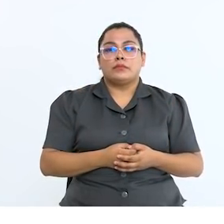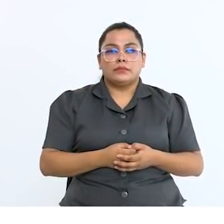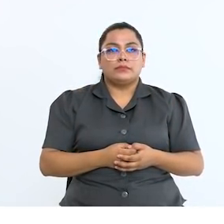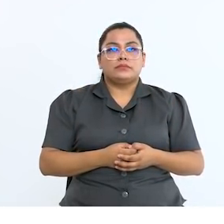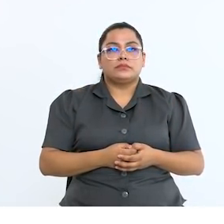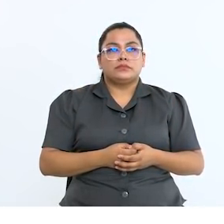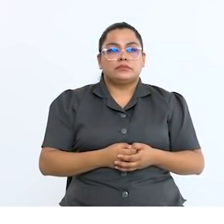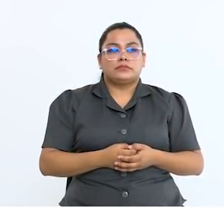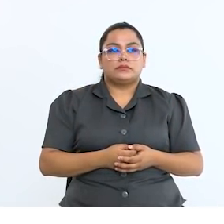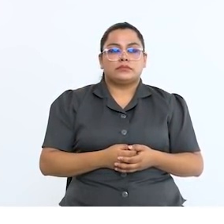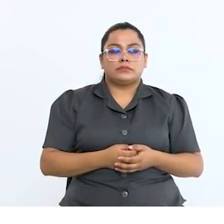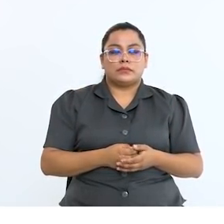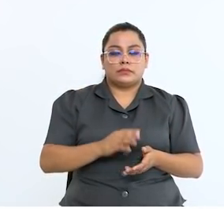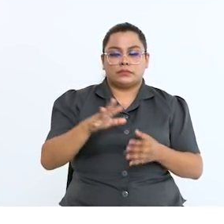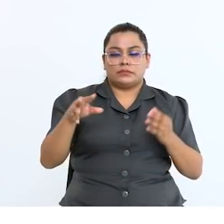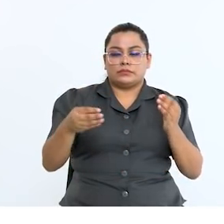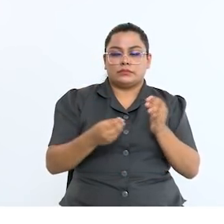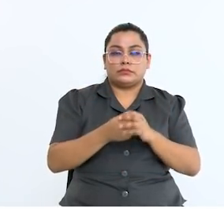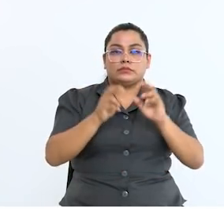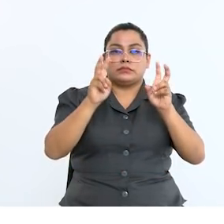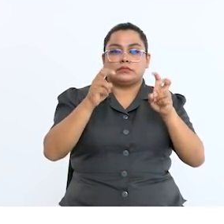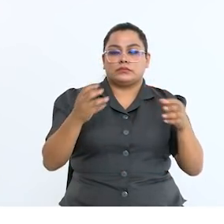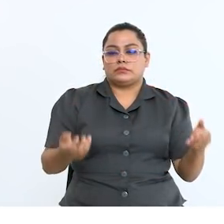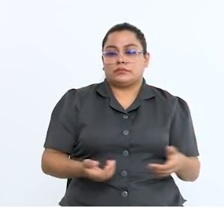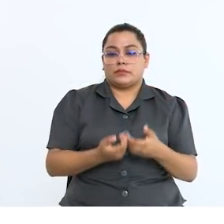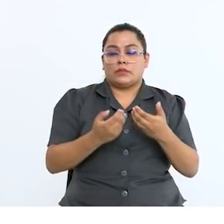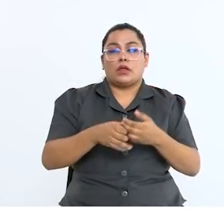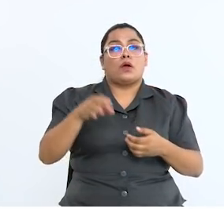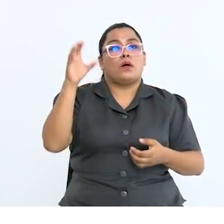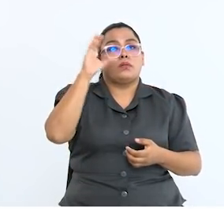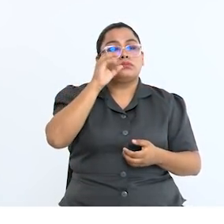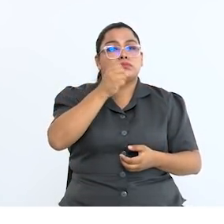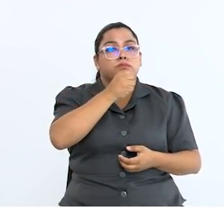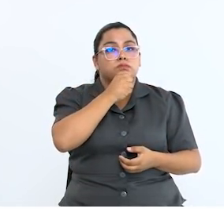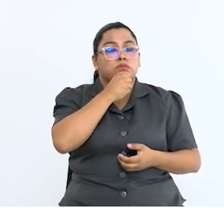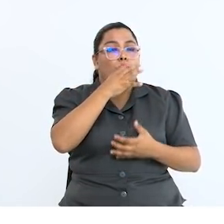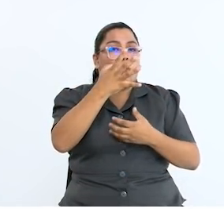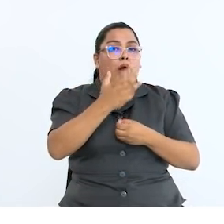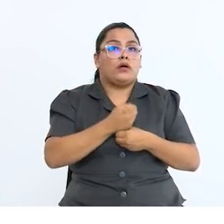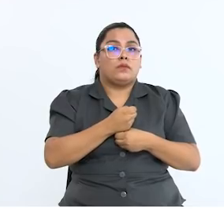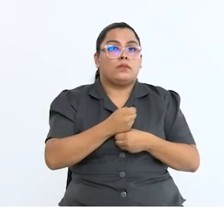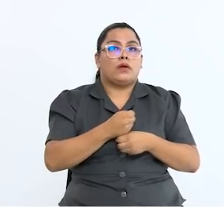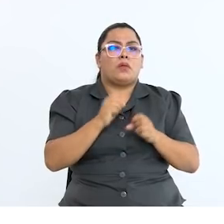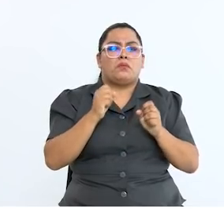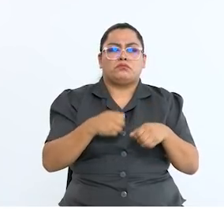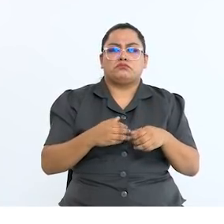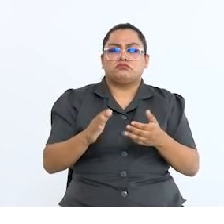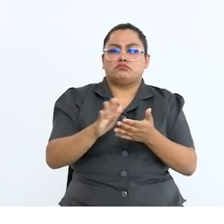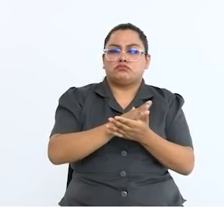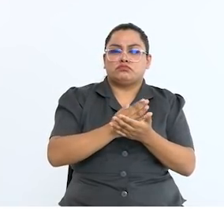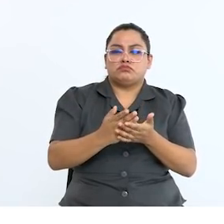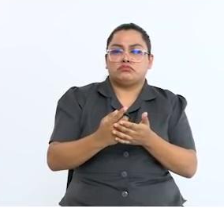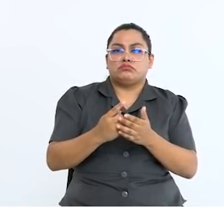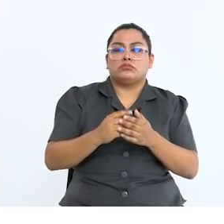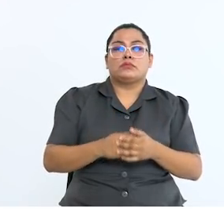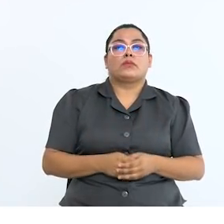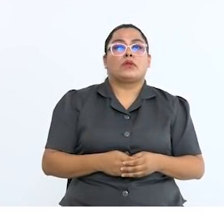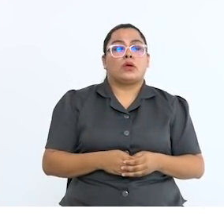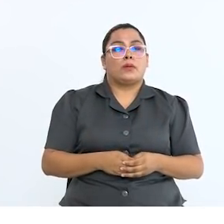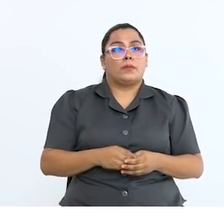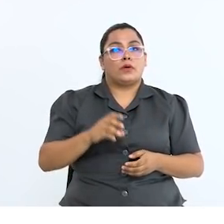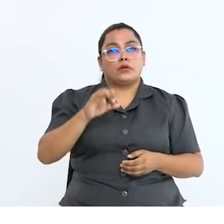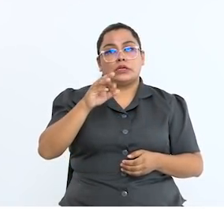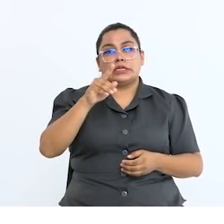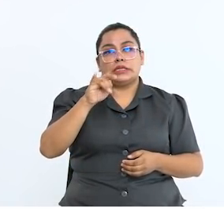digitales. Se incluyen temas de investigación y la búsqueda de información confiable para interactuar a distancia